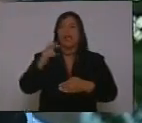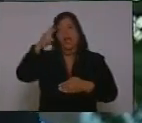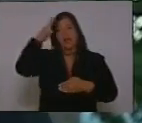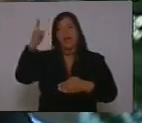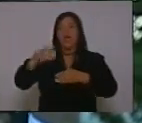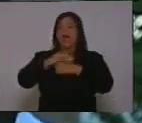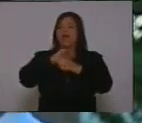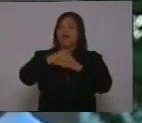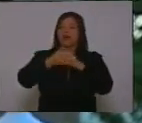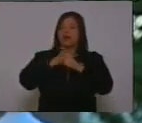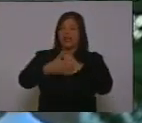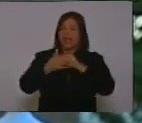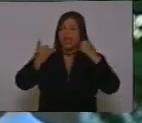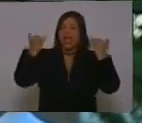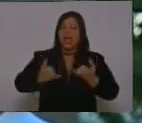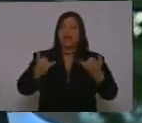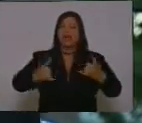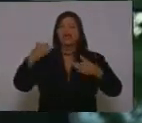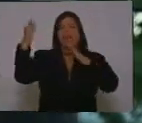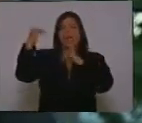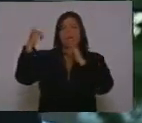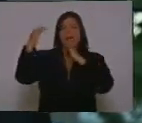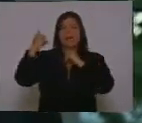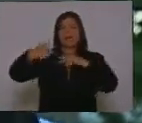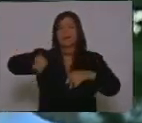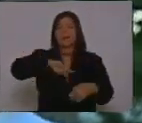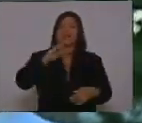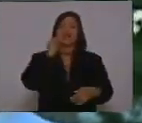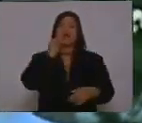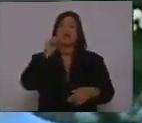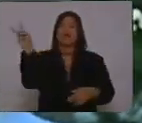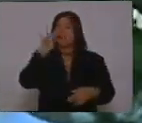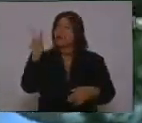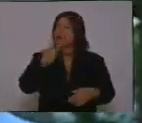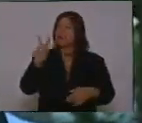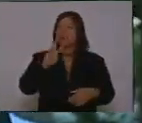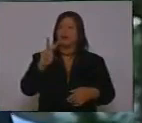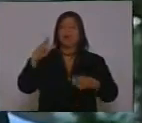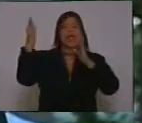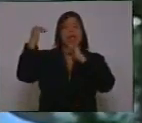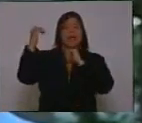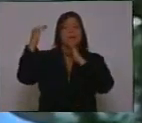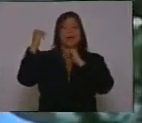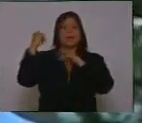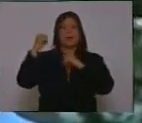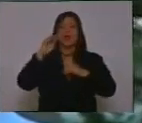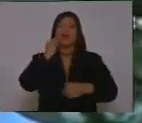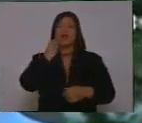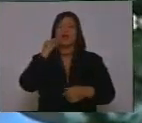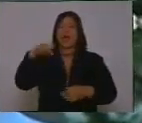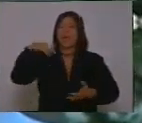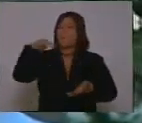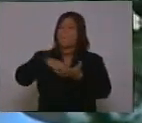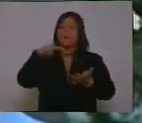espacio Héctor Rodríguez, la esperanza de la juventud venezolana, la esperanza de la juventud en